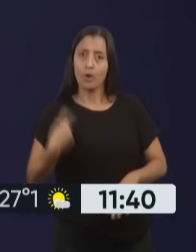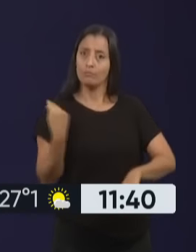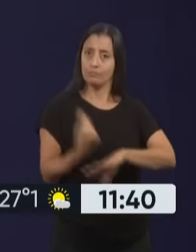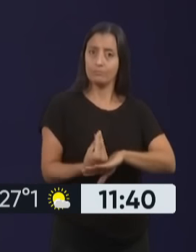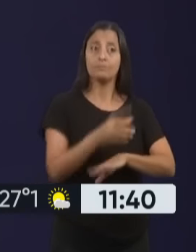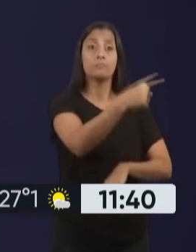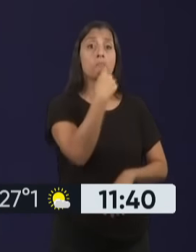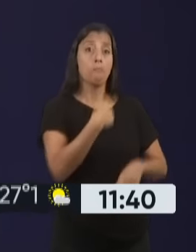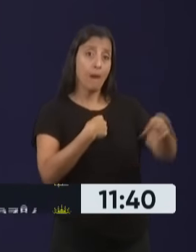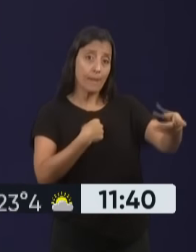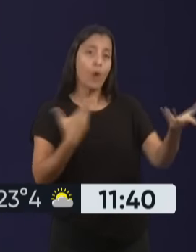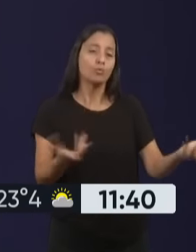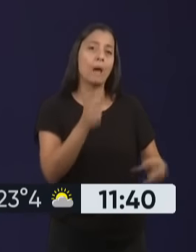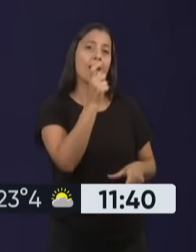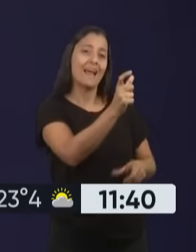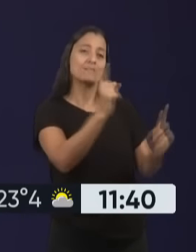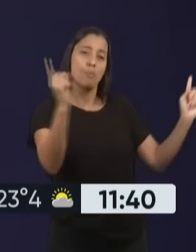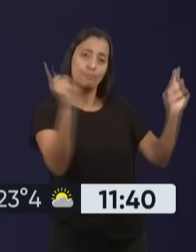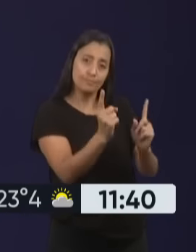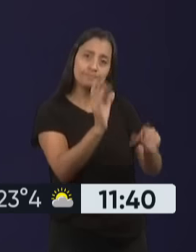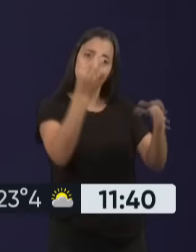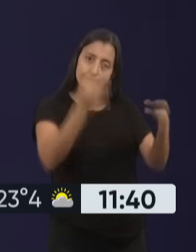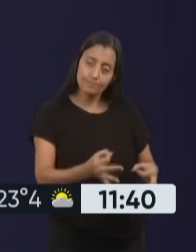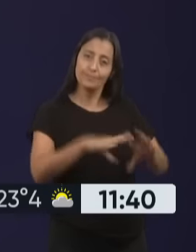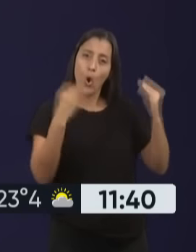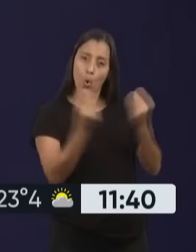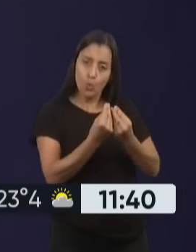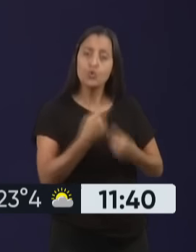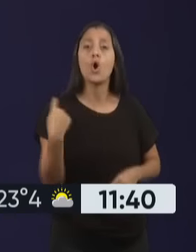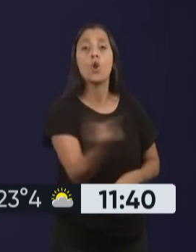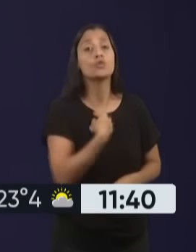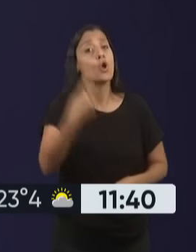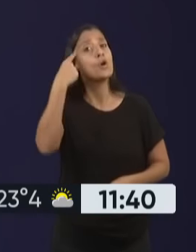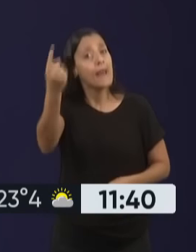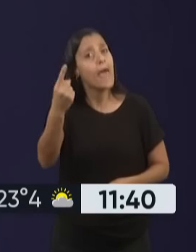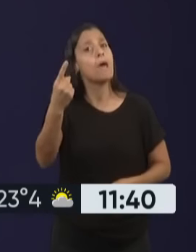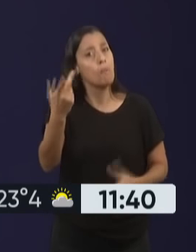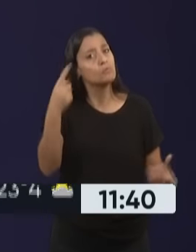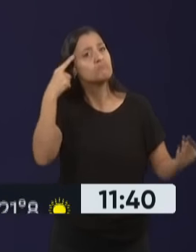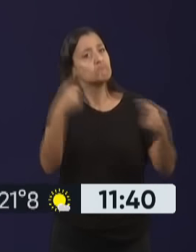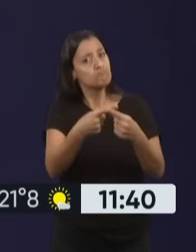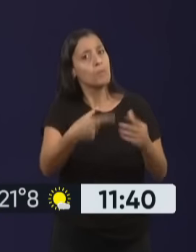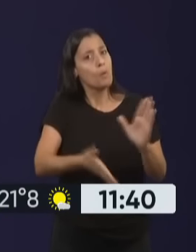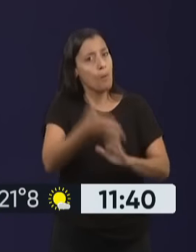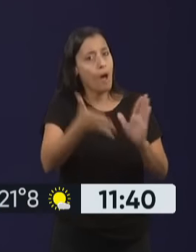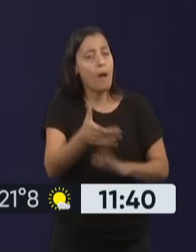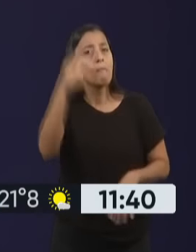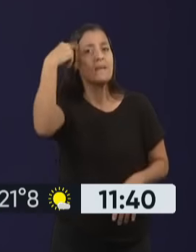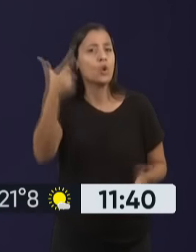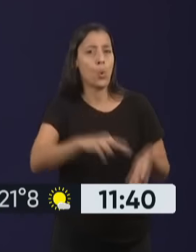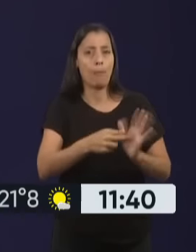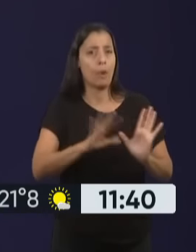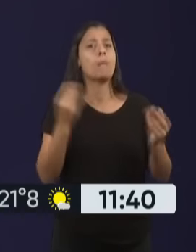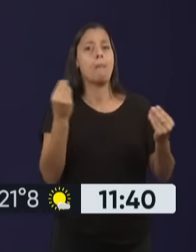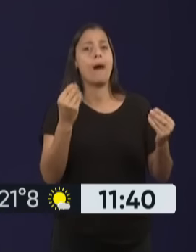tu pregunta para para redondear mi respuesta eh creemos que estamos encaminados que no debería haber ningún problema para para que